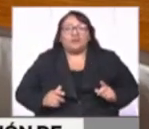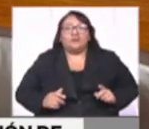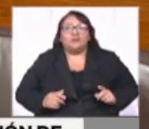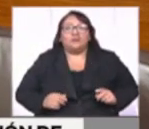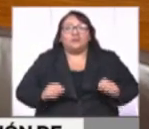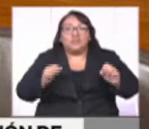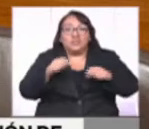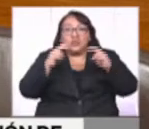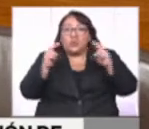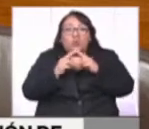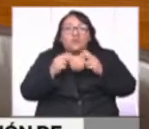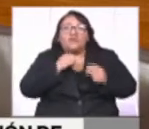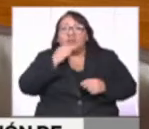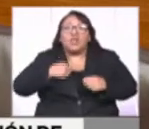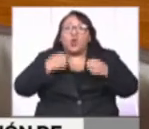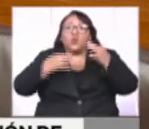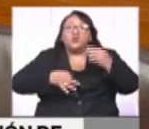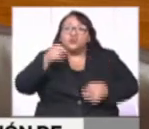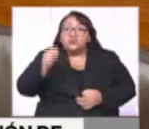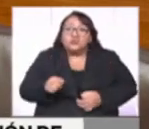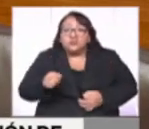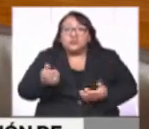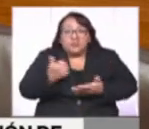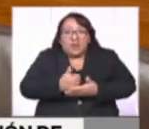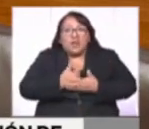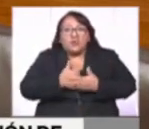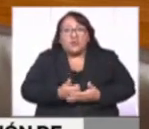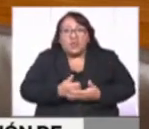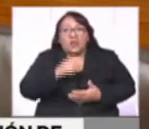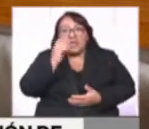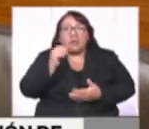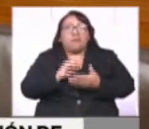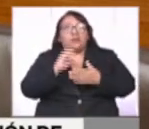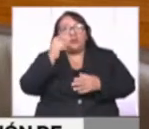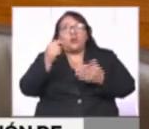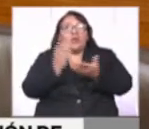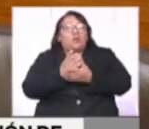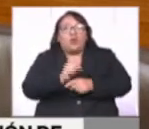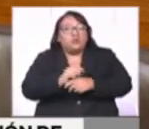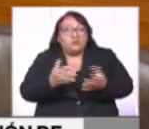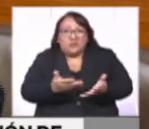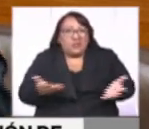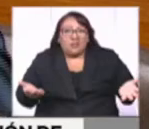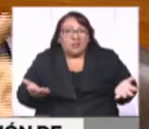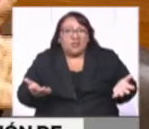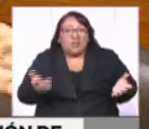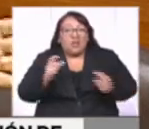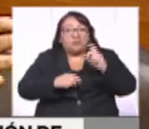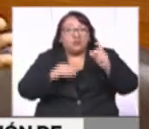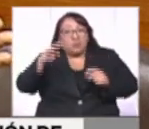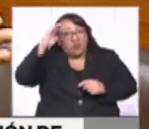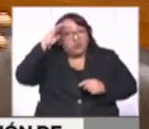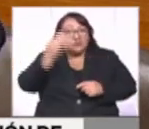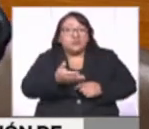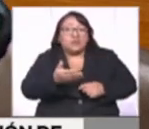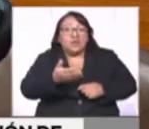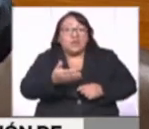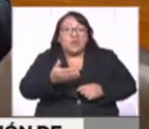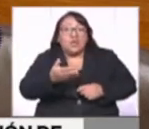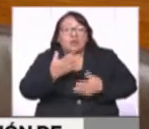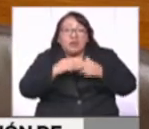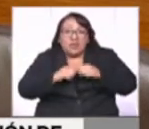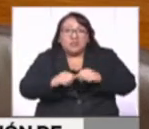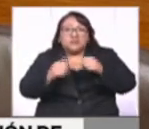es que no encuentran justicia, por más que se creen escuelas de policías. Y los policías van a